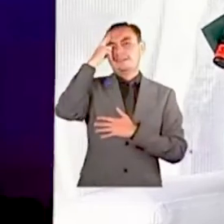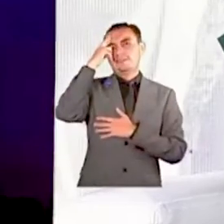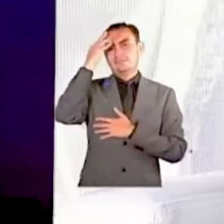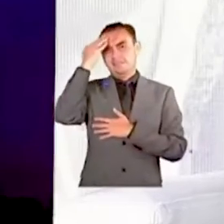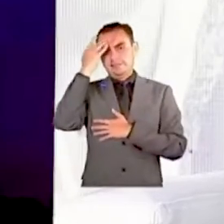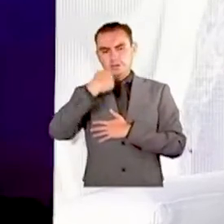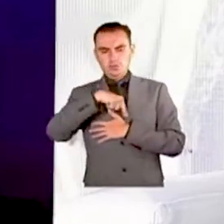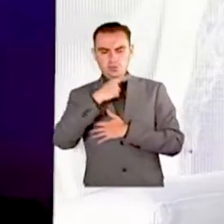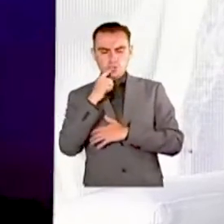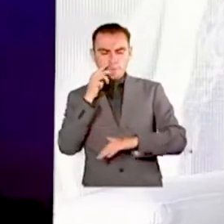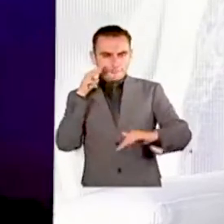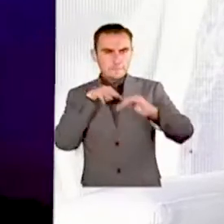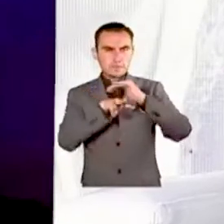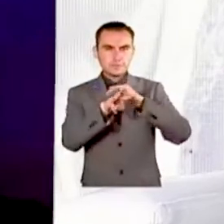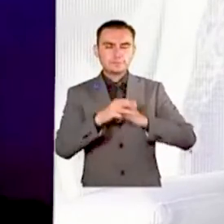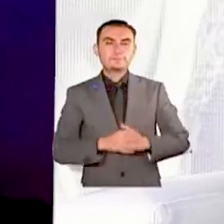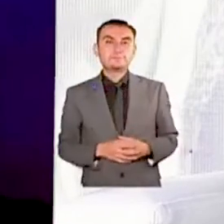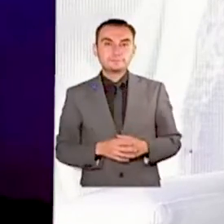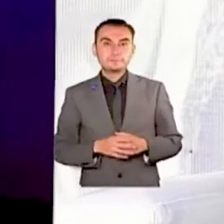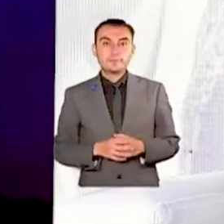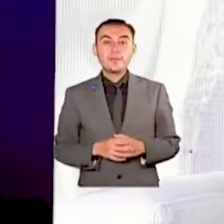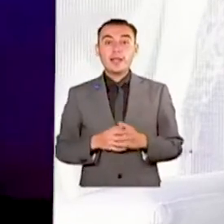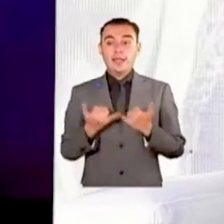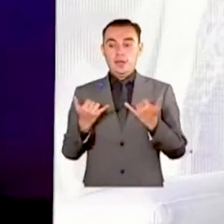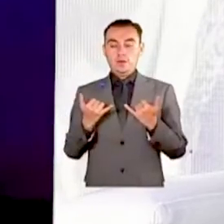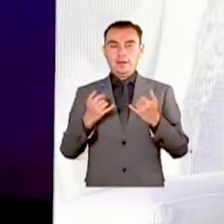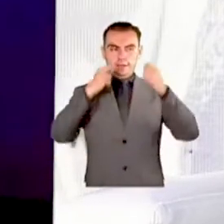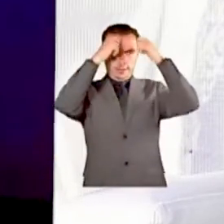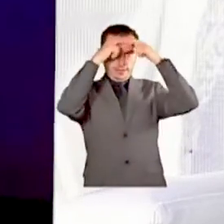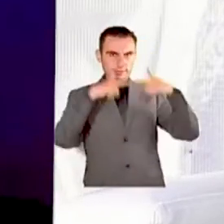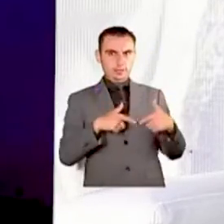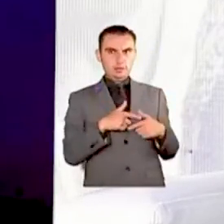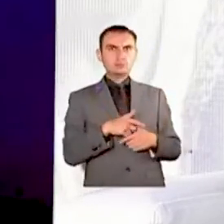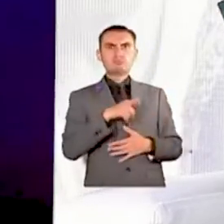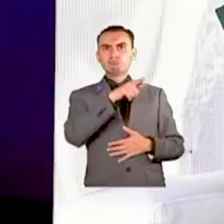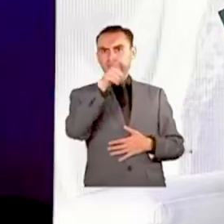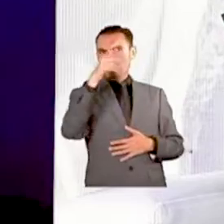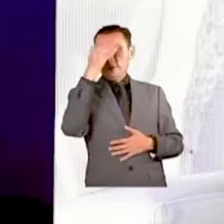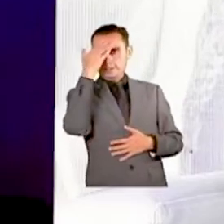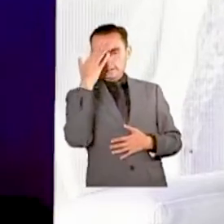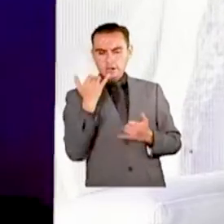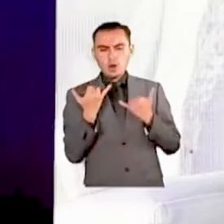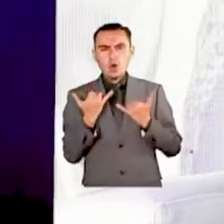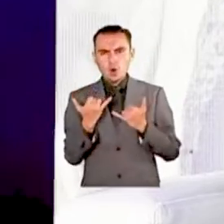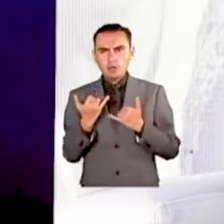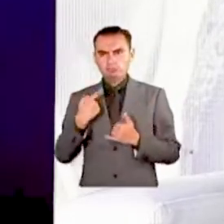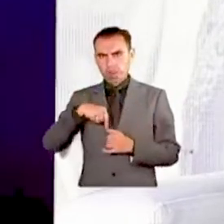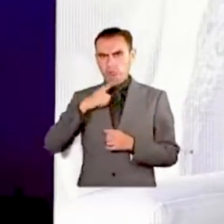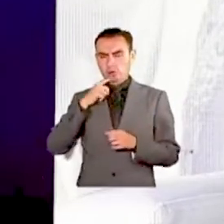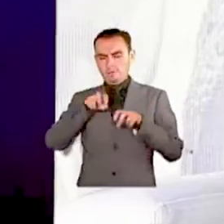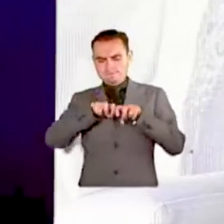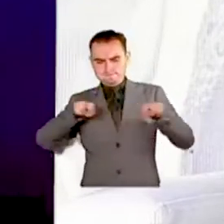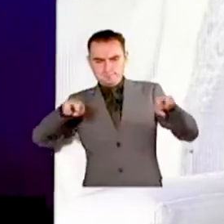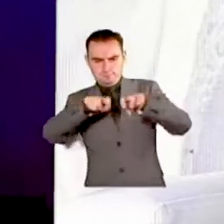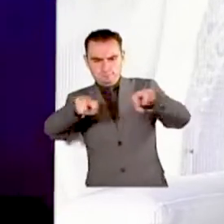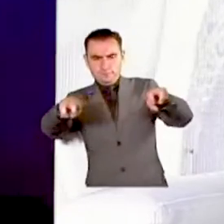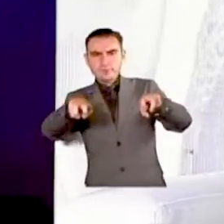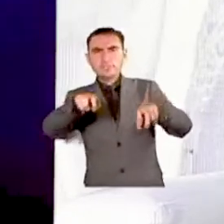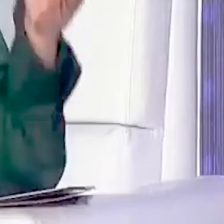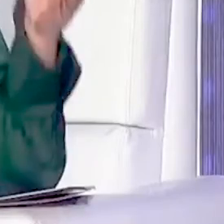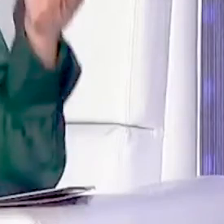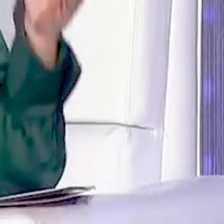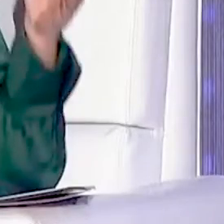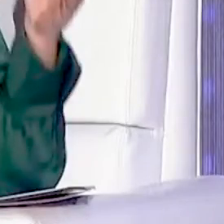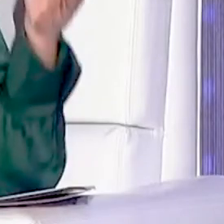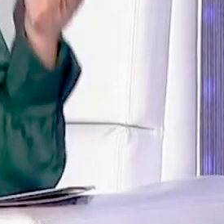nuestra misionalidad. Ahora, frente al Estado, eso no es ningún secreto para los que estamos hoy acá sentados, una de las grandes